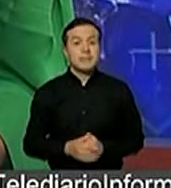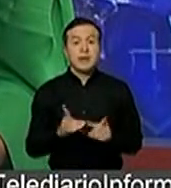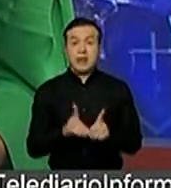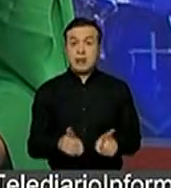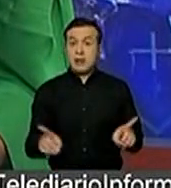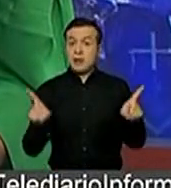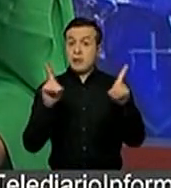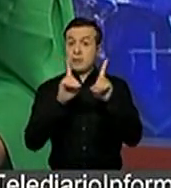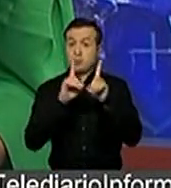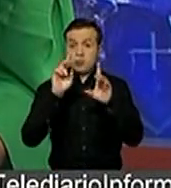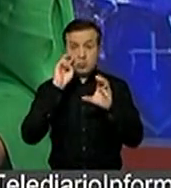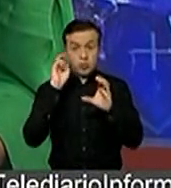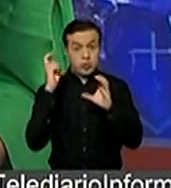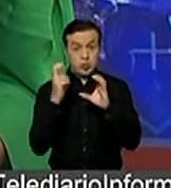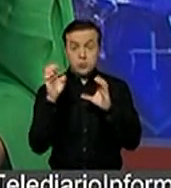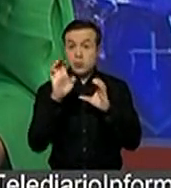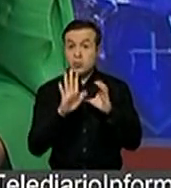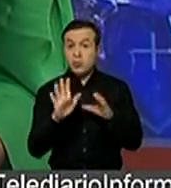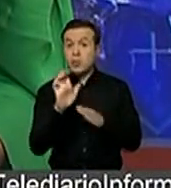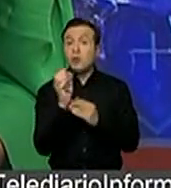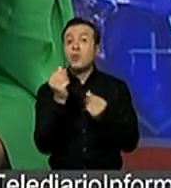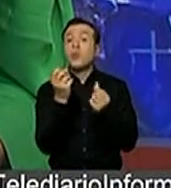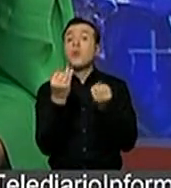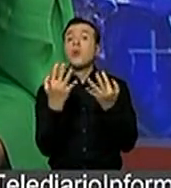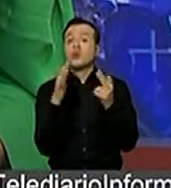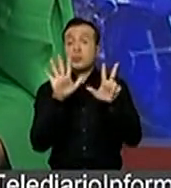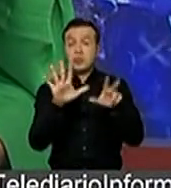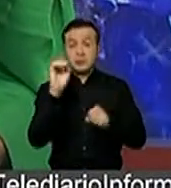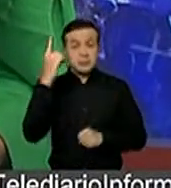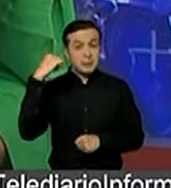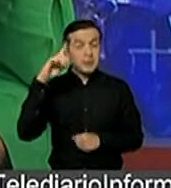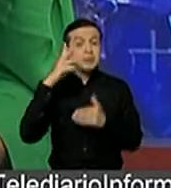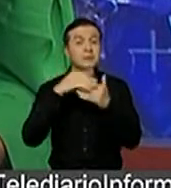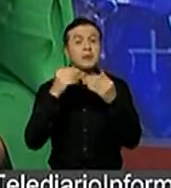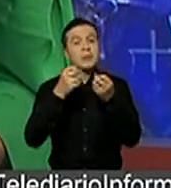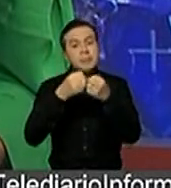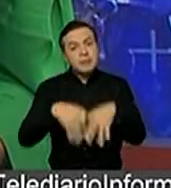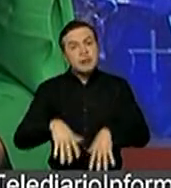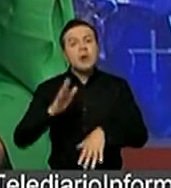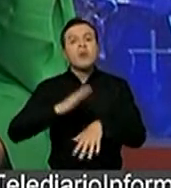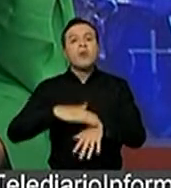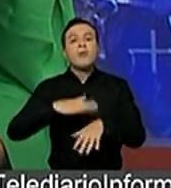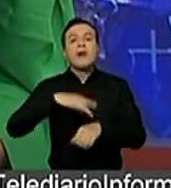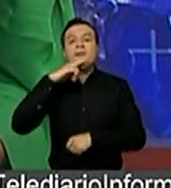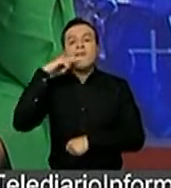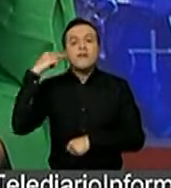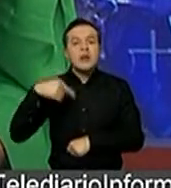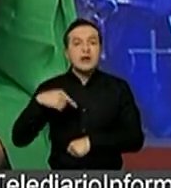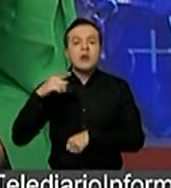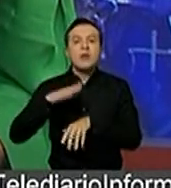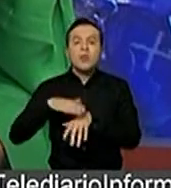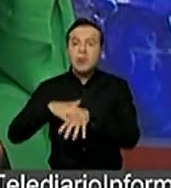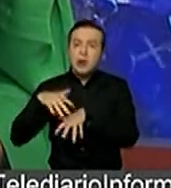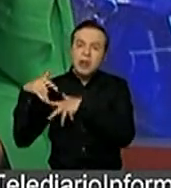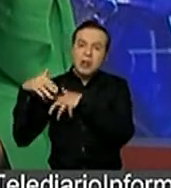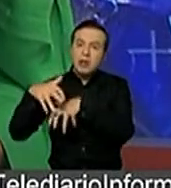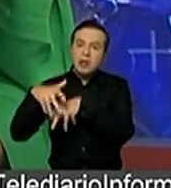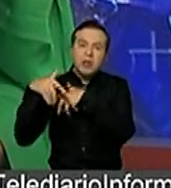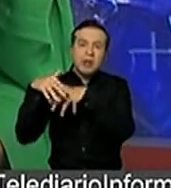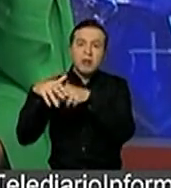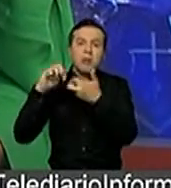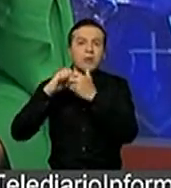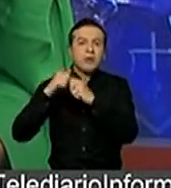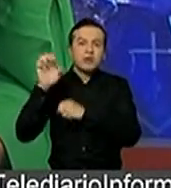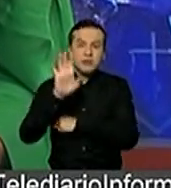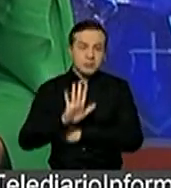del sector turístico, Ecuador deja de percibir 80 millones de dólares en este feriado por las movilizaciones e incidentes ocurridos en el